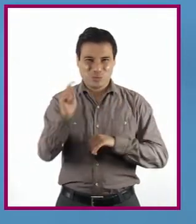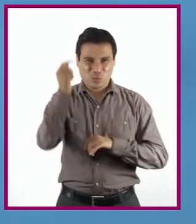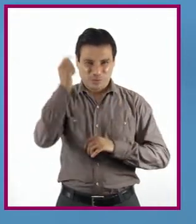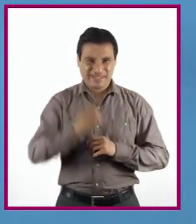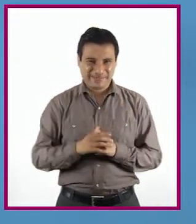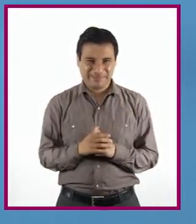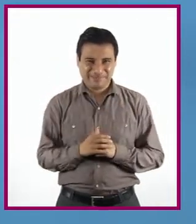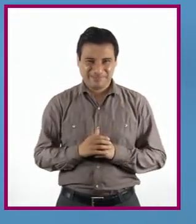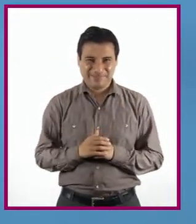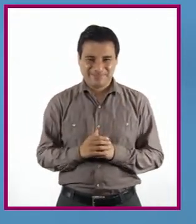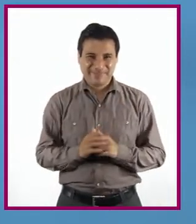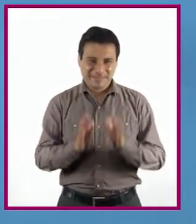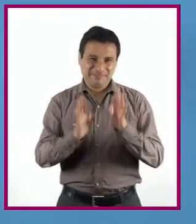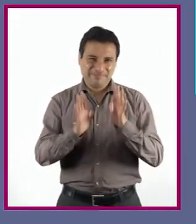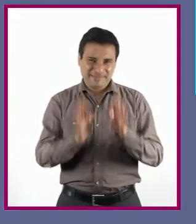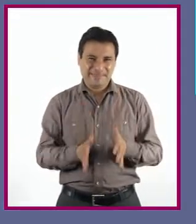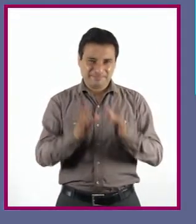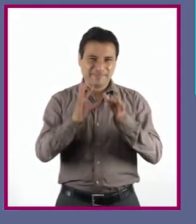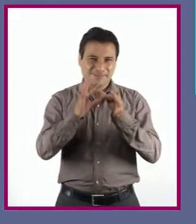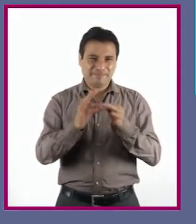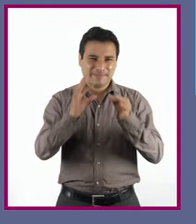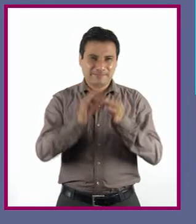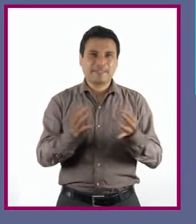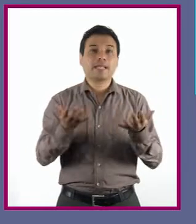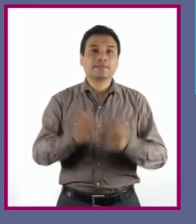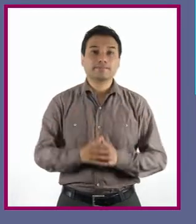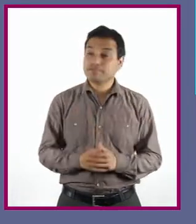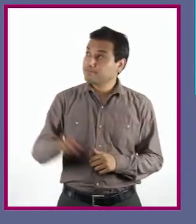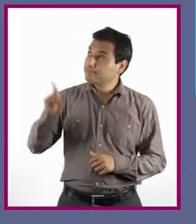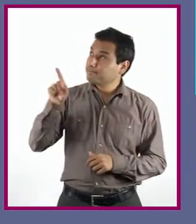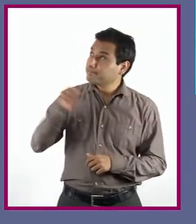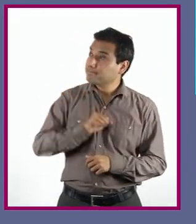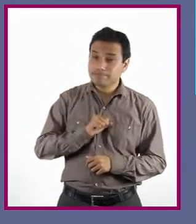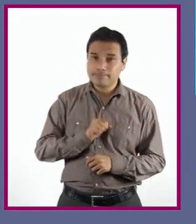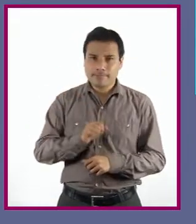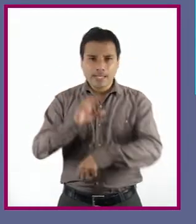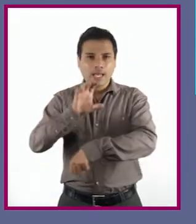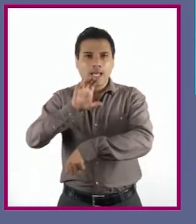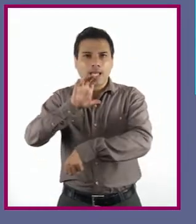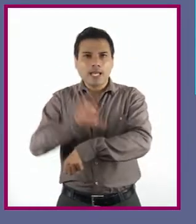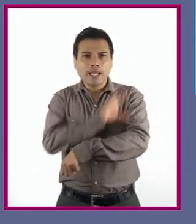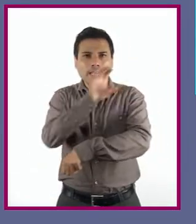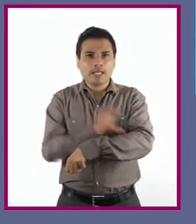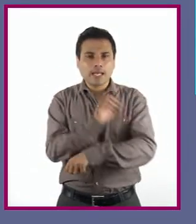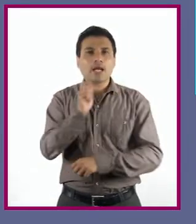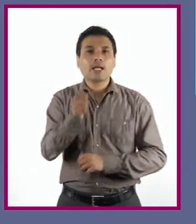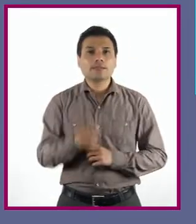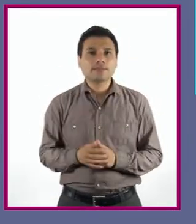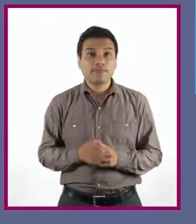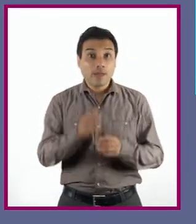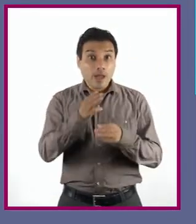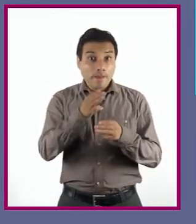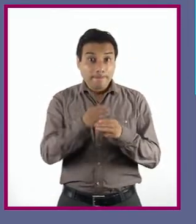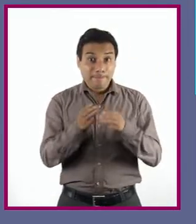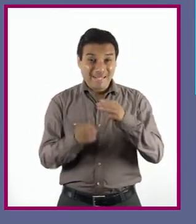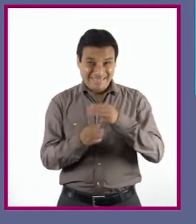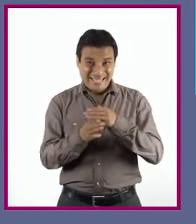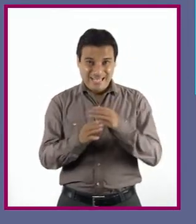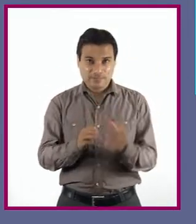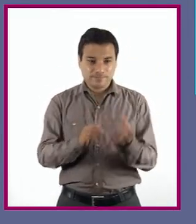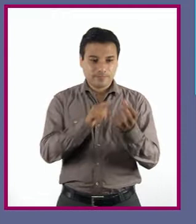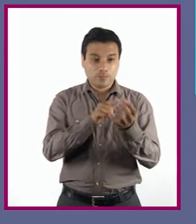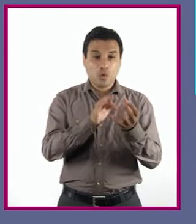tecnología que han aprendido que la energía es la capacidad que tiene la materia para producir